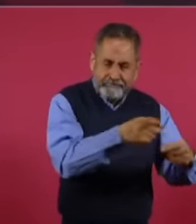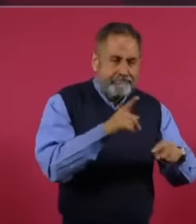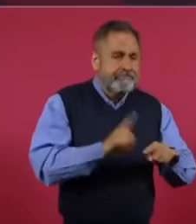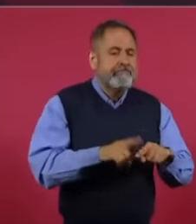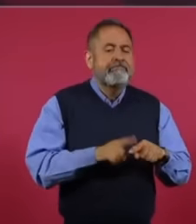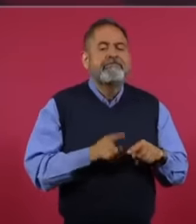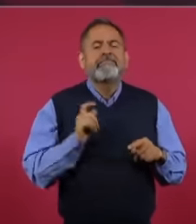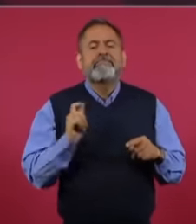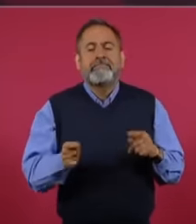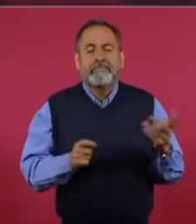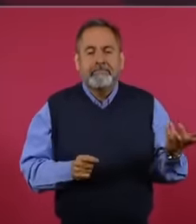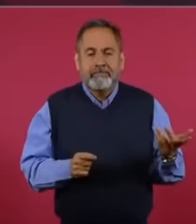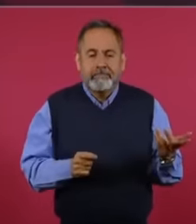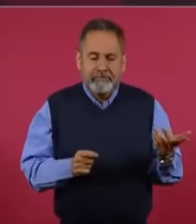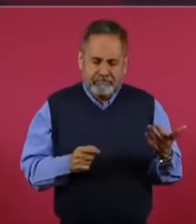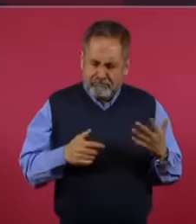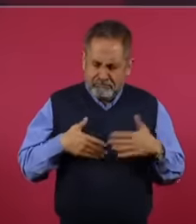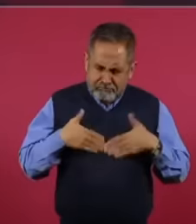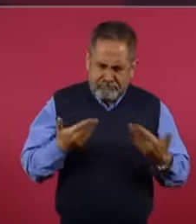y de buena fe,